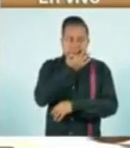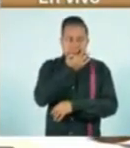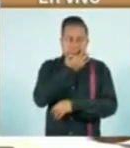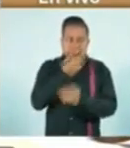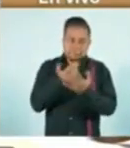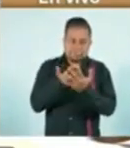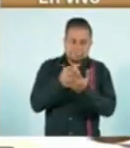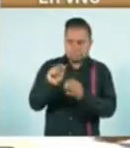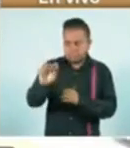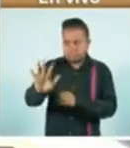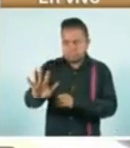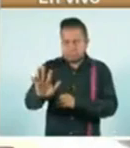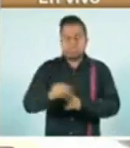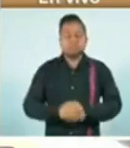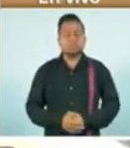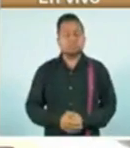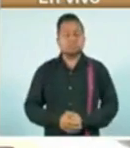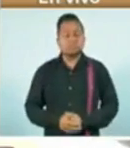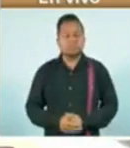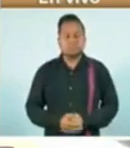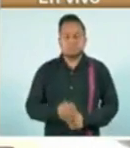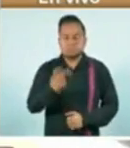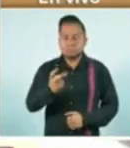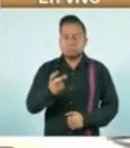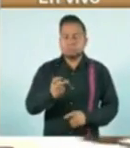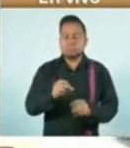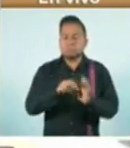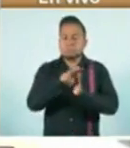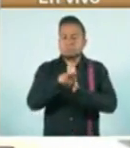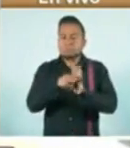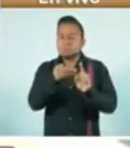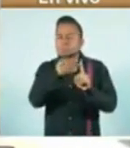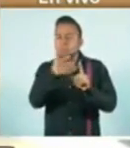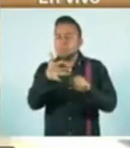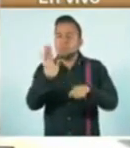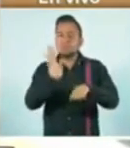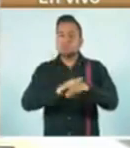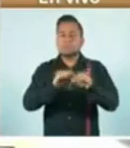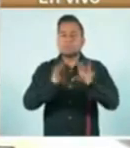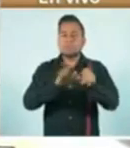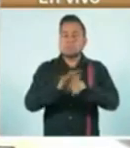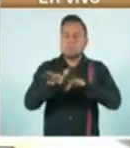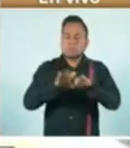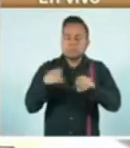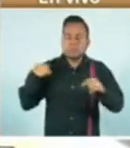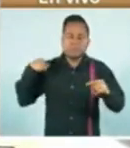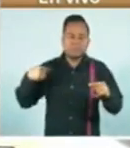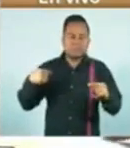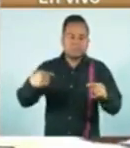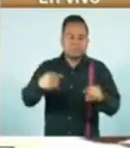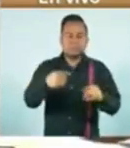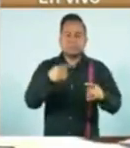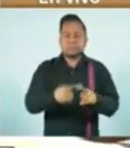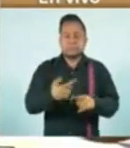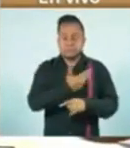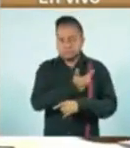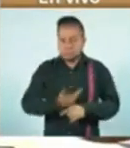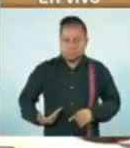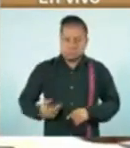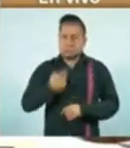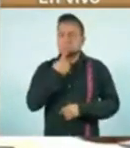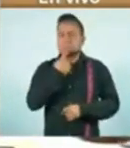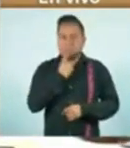momentito, que ilustra el trabajo que ha venido realizando el presidente